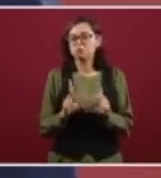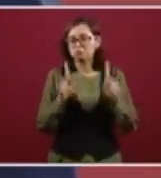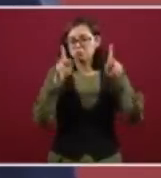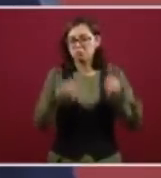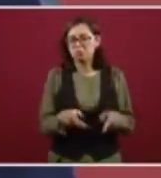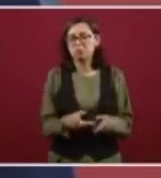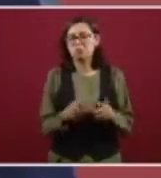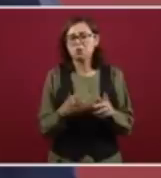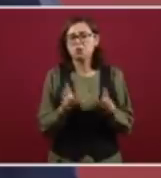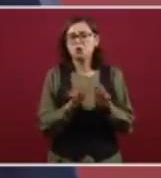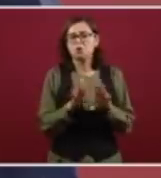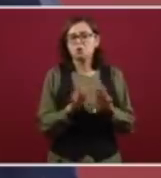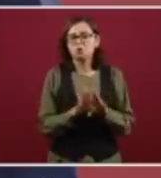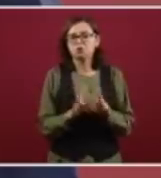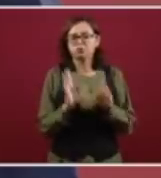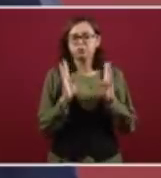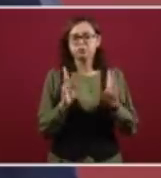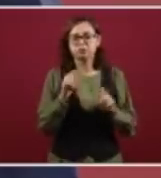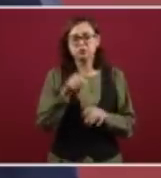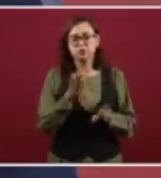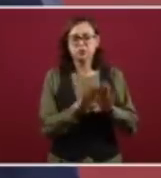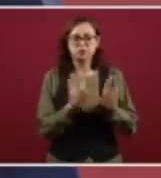fuese su funeral.